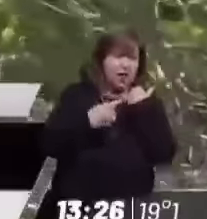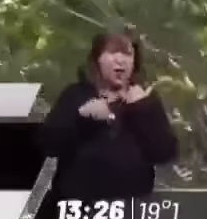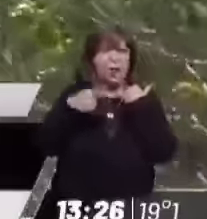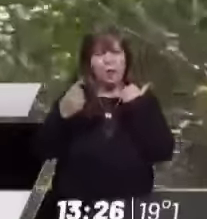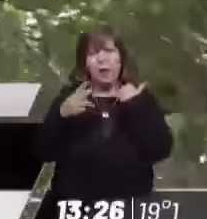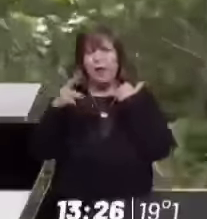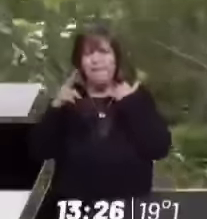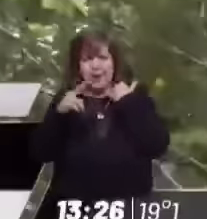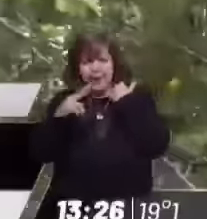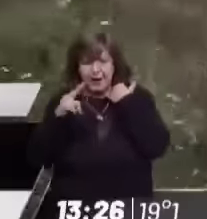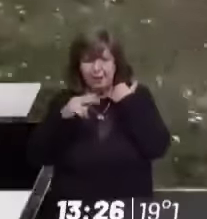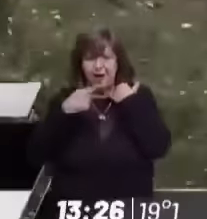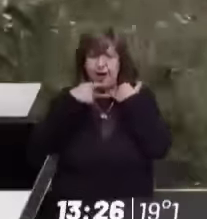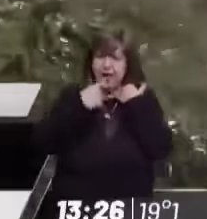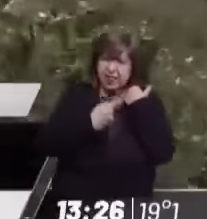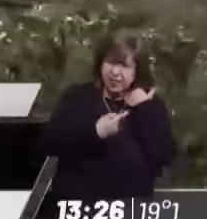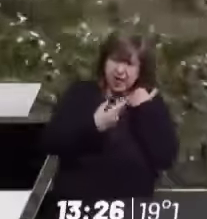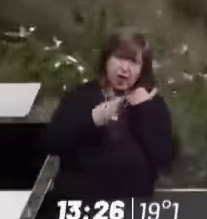de la prima de Loan.